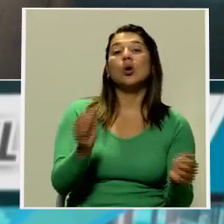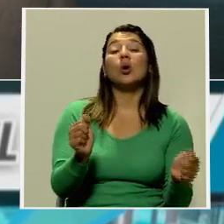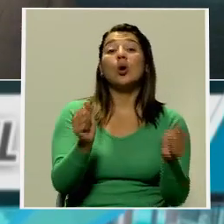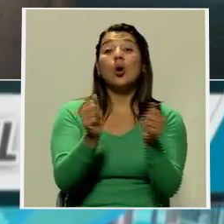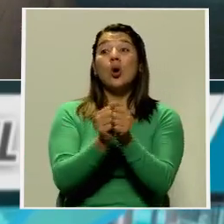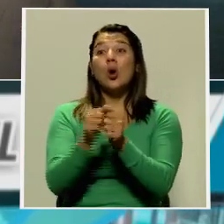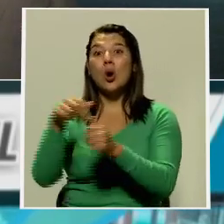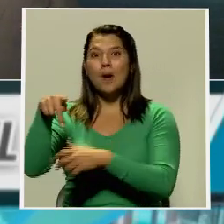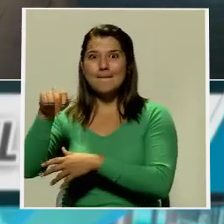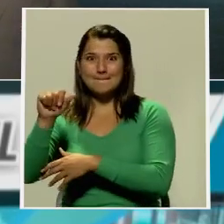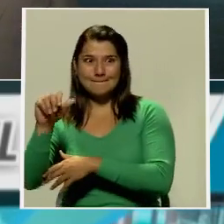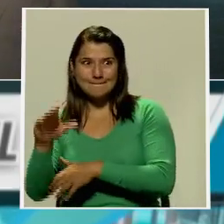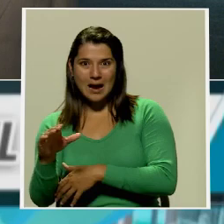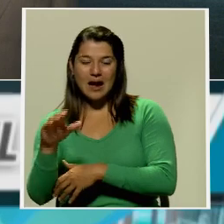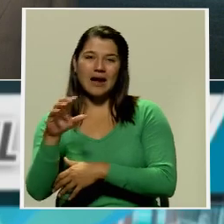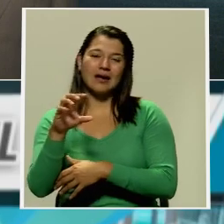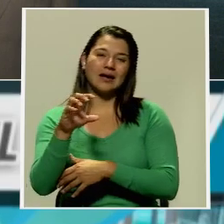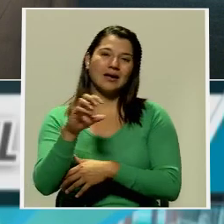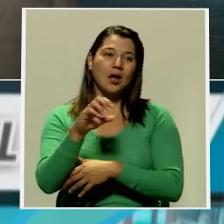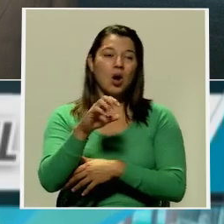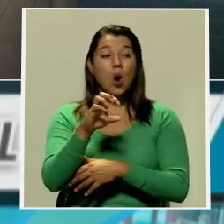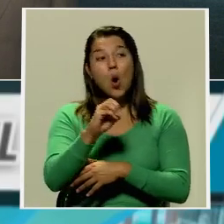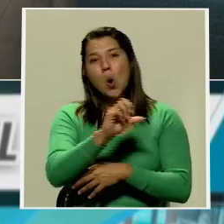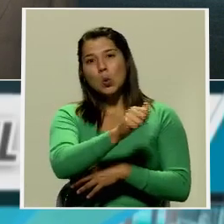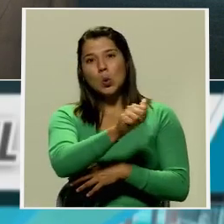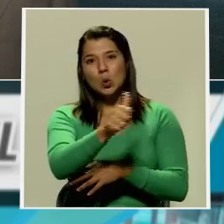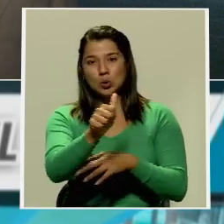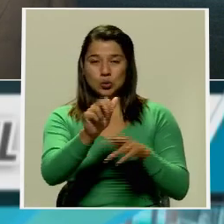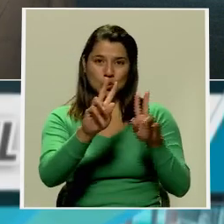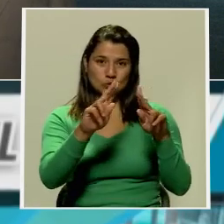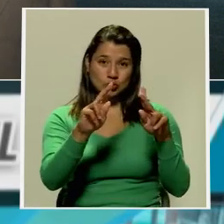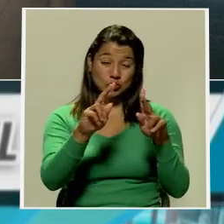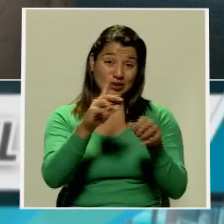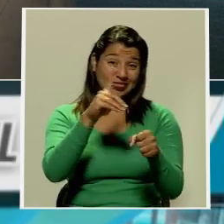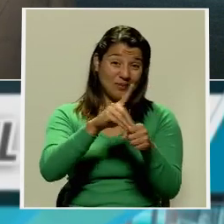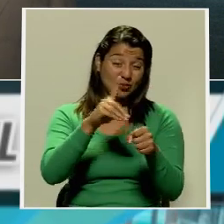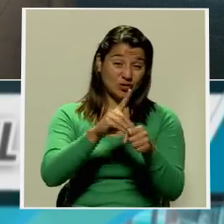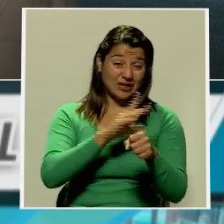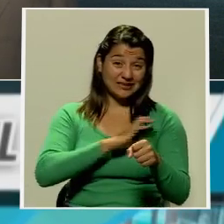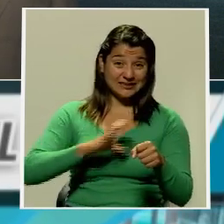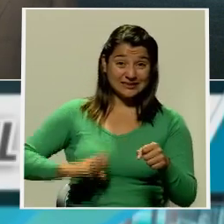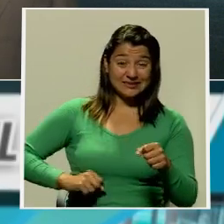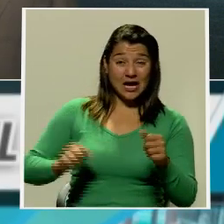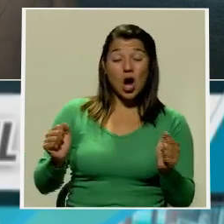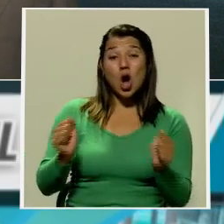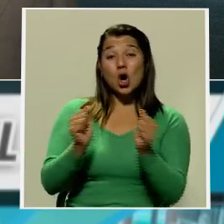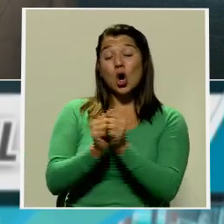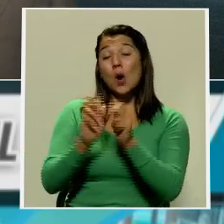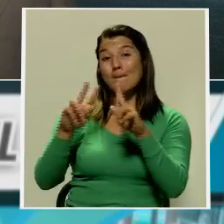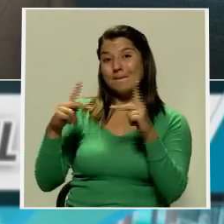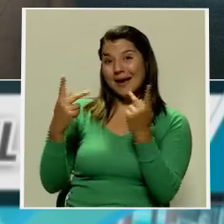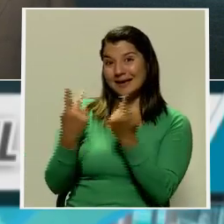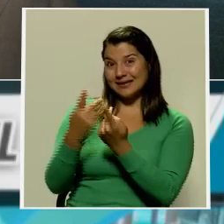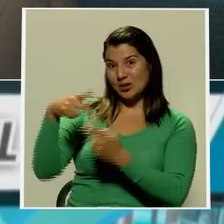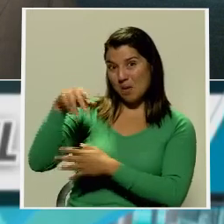socialcristianos y algunos diputados evangélicos con la fracción oficialista.